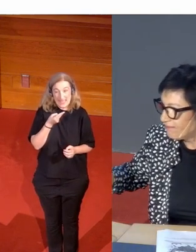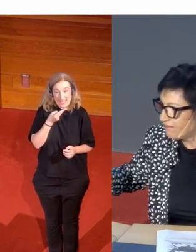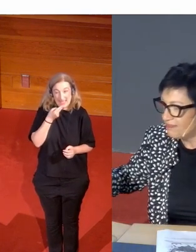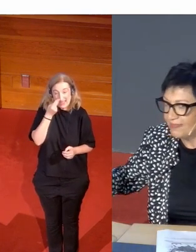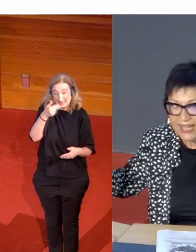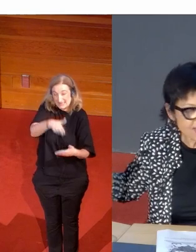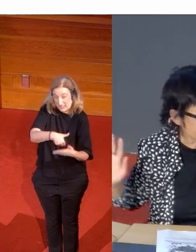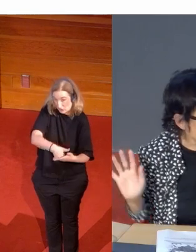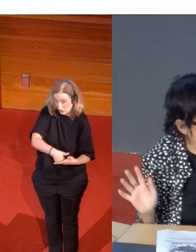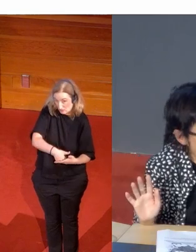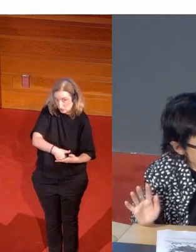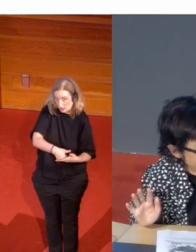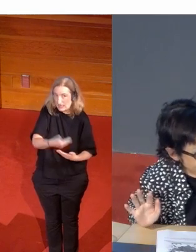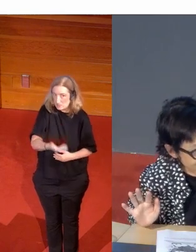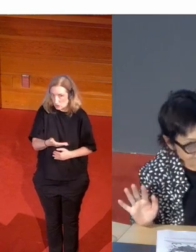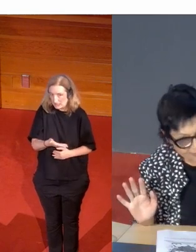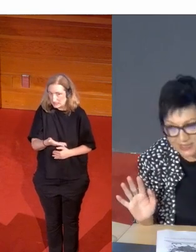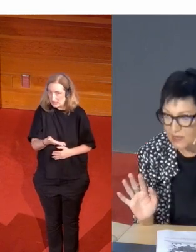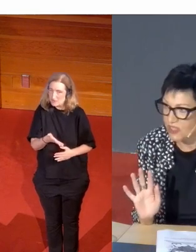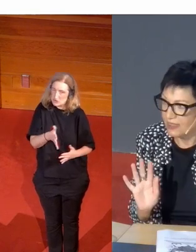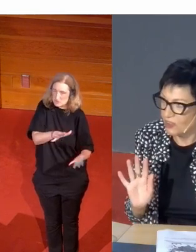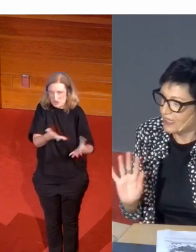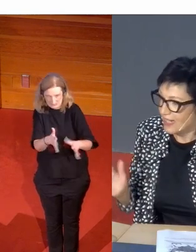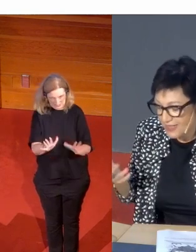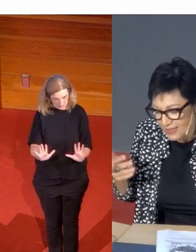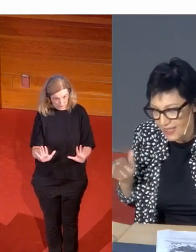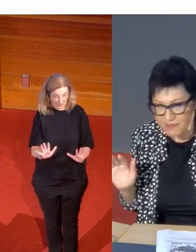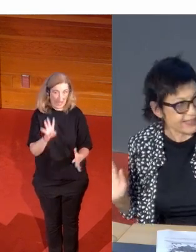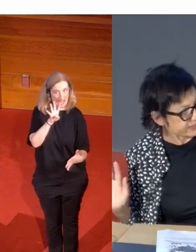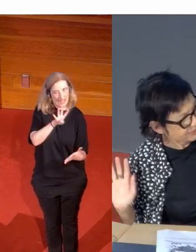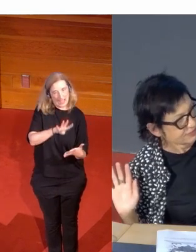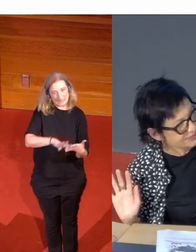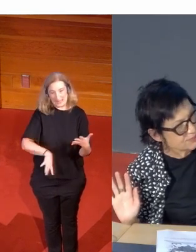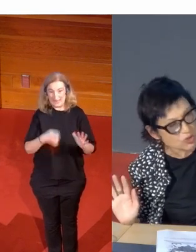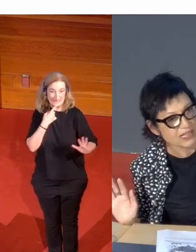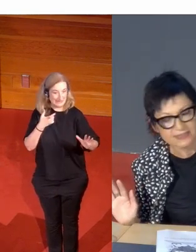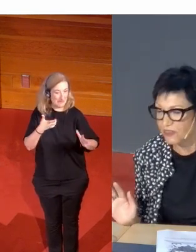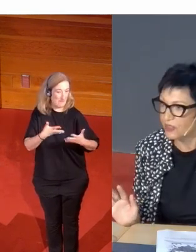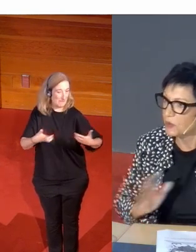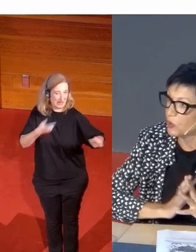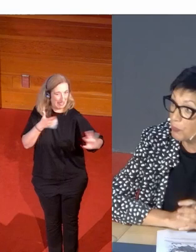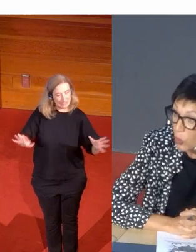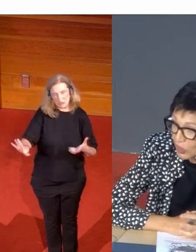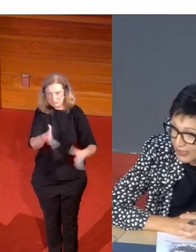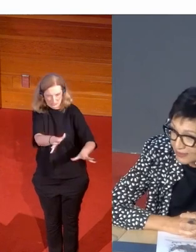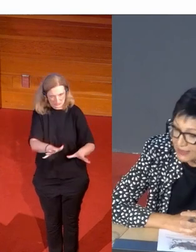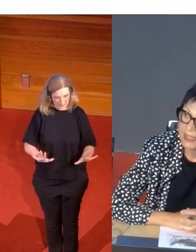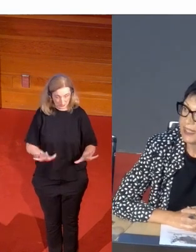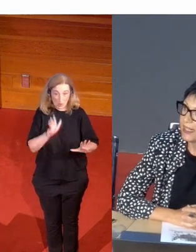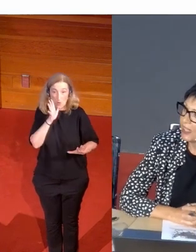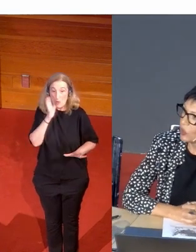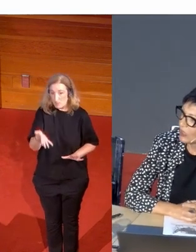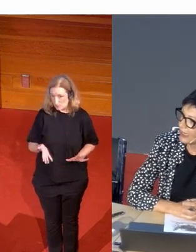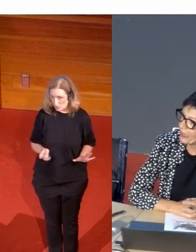importa de aquella manera no decimos en los catalanes de aquella manera importa la intención de Voto